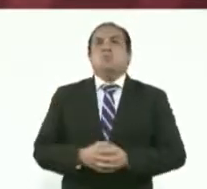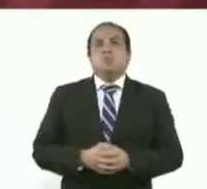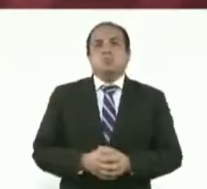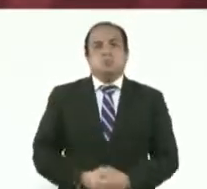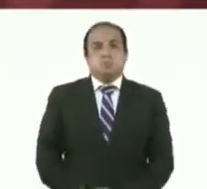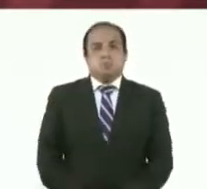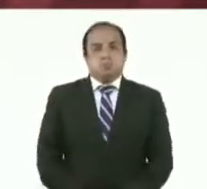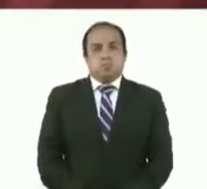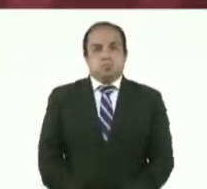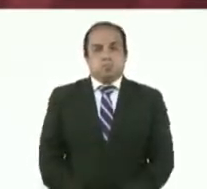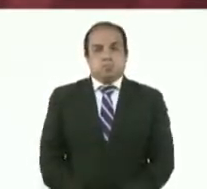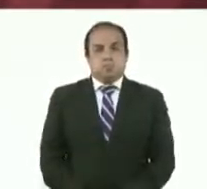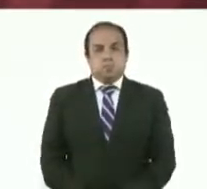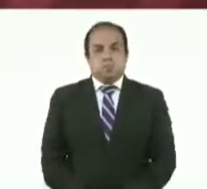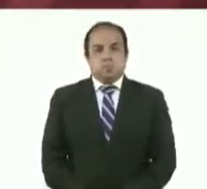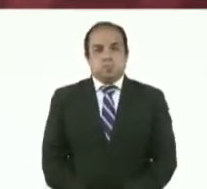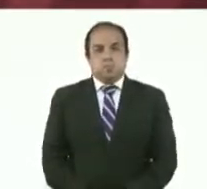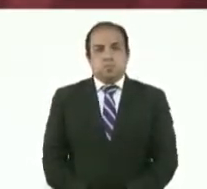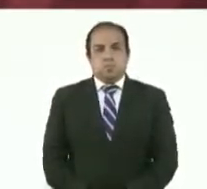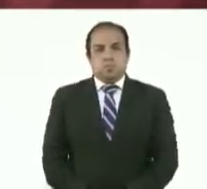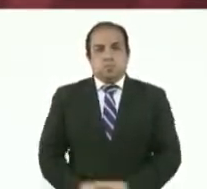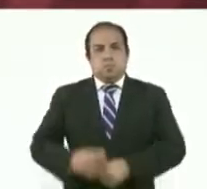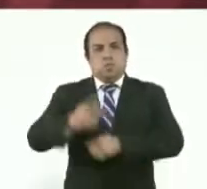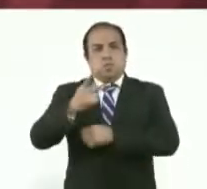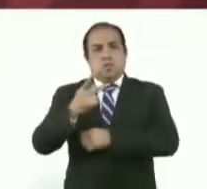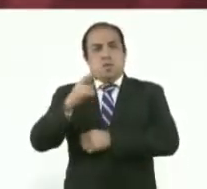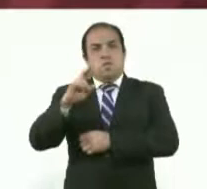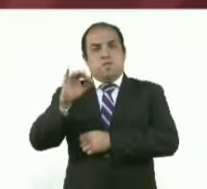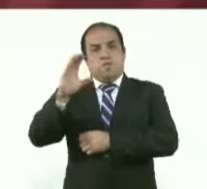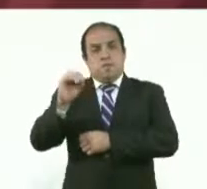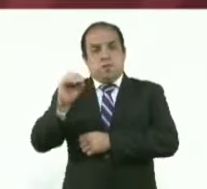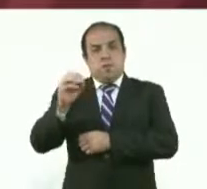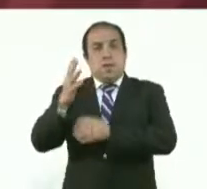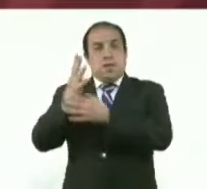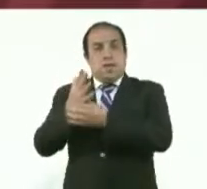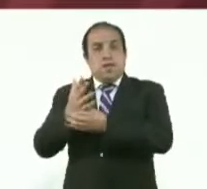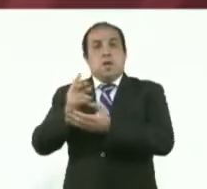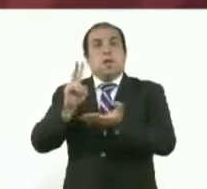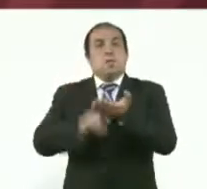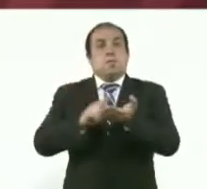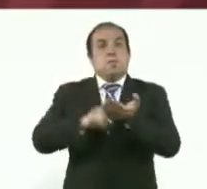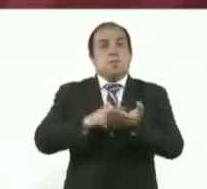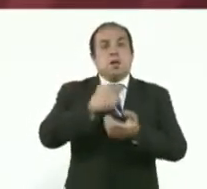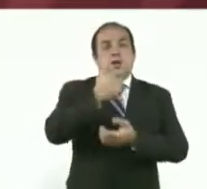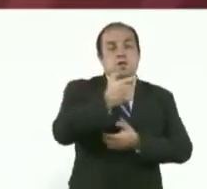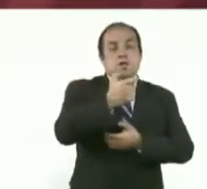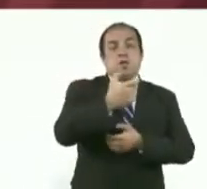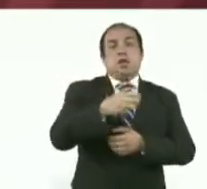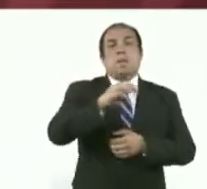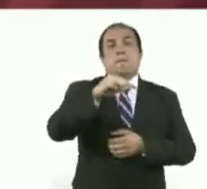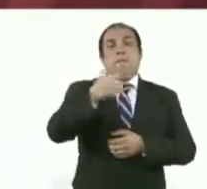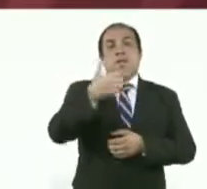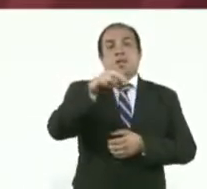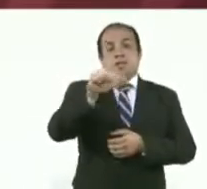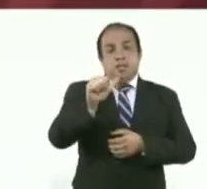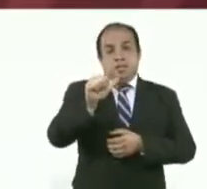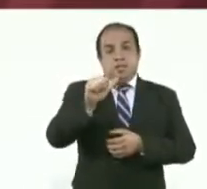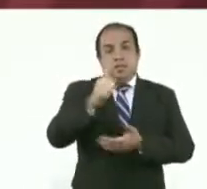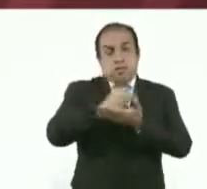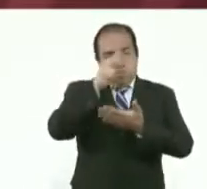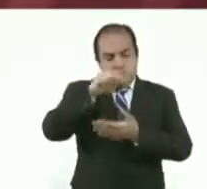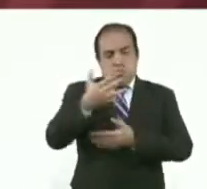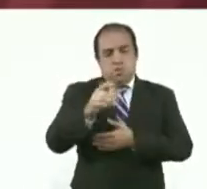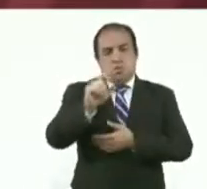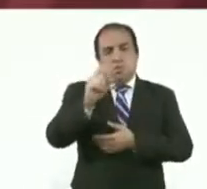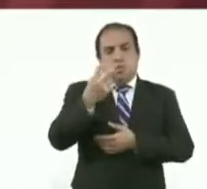gasolina. La Profeco establece un precio promedio de la Magna en la Ciudad de México de alrededor de